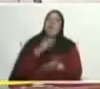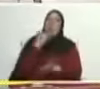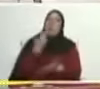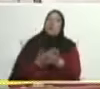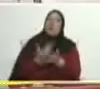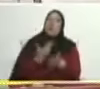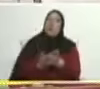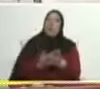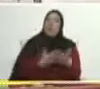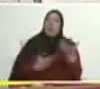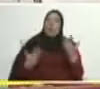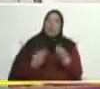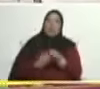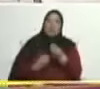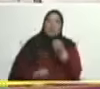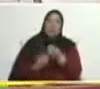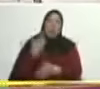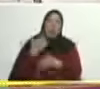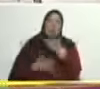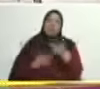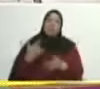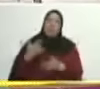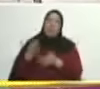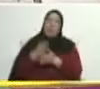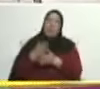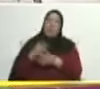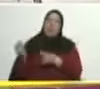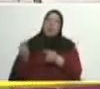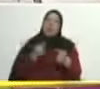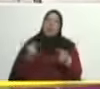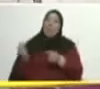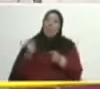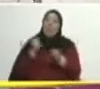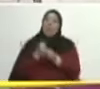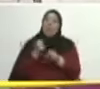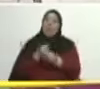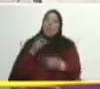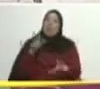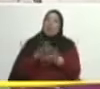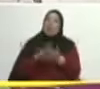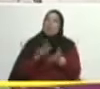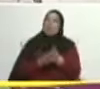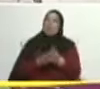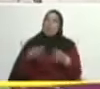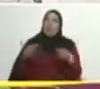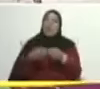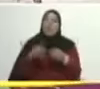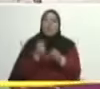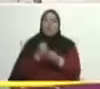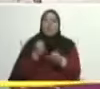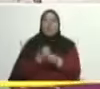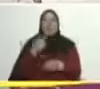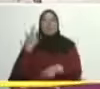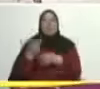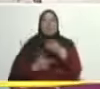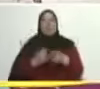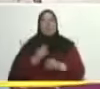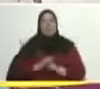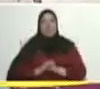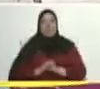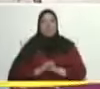documentos fundamentales que han sido conversados, negociados y aprobados por las delegaciones. Se trata